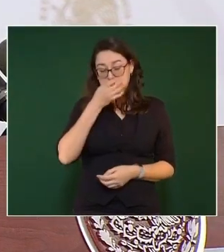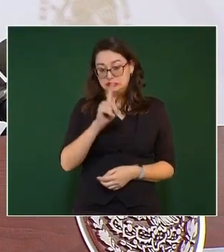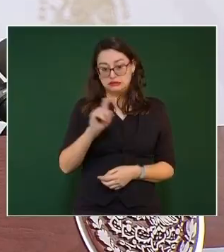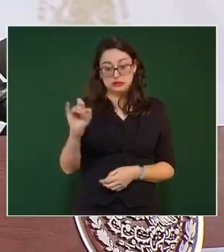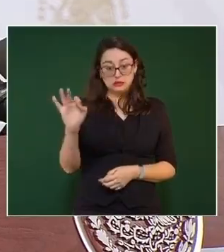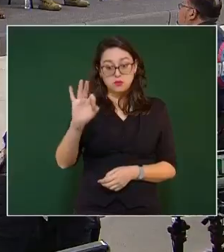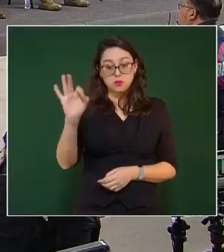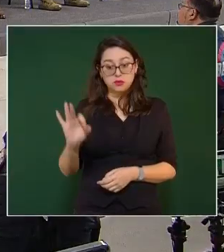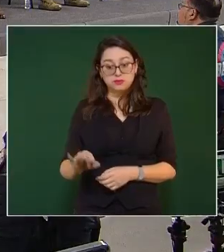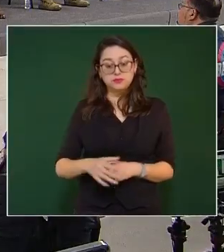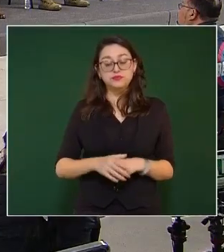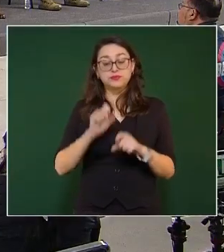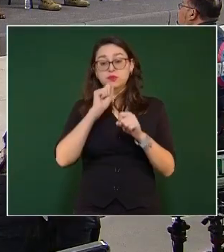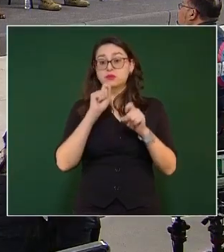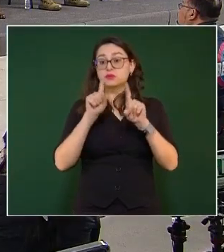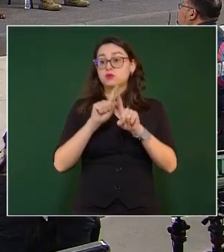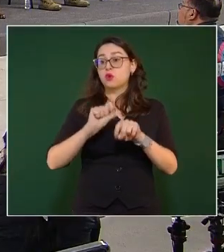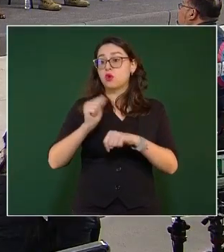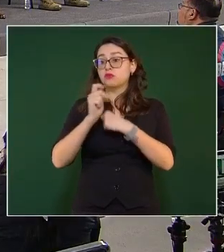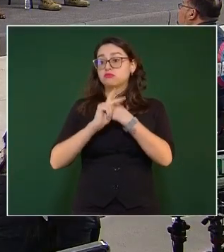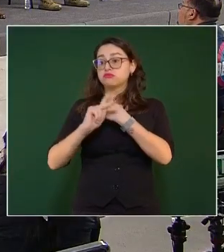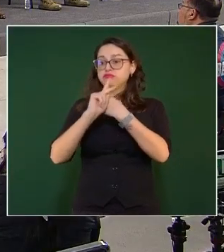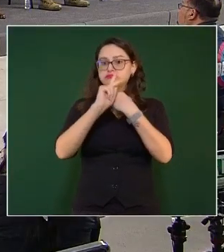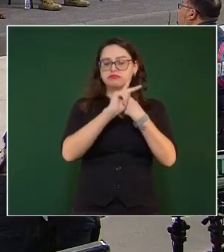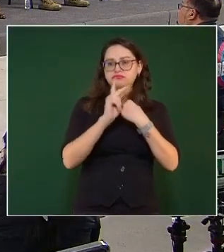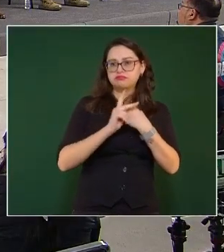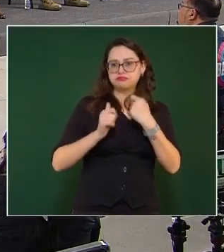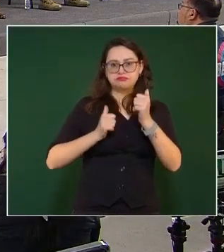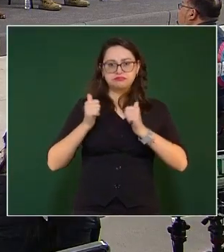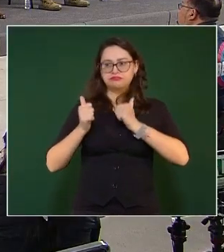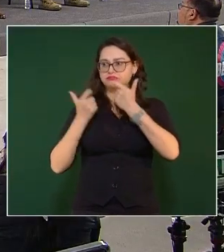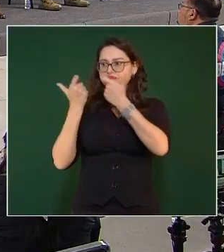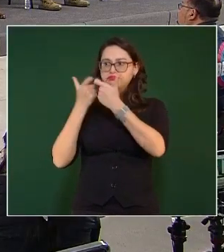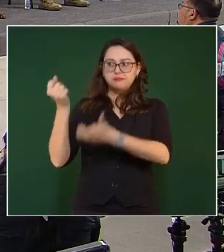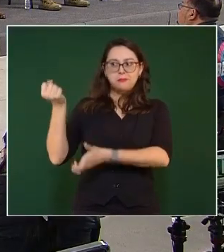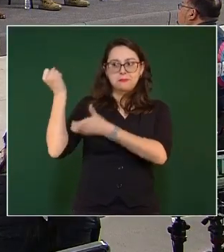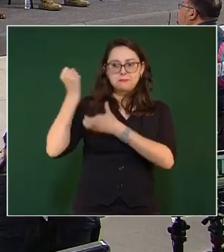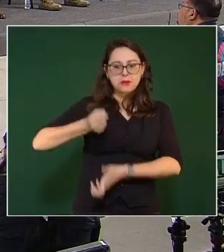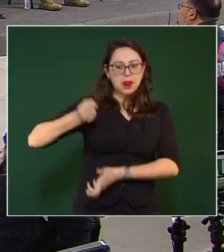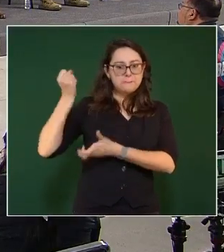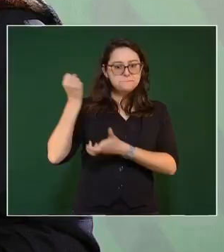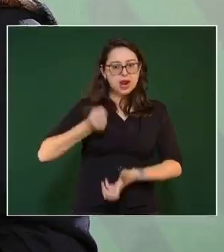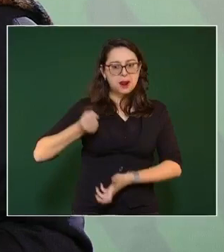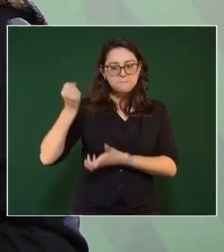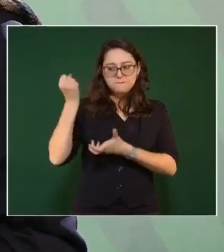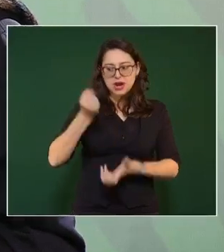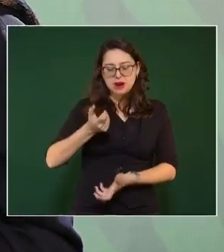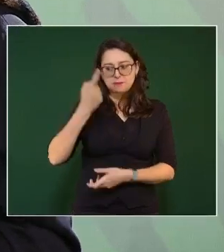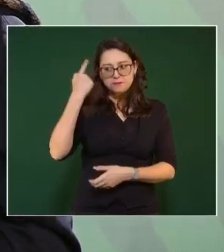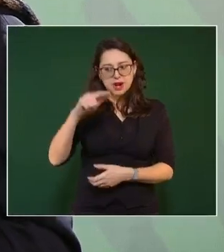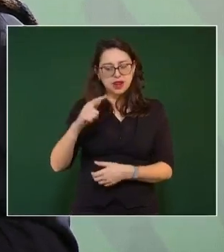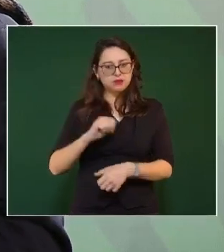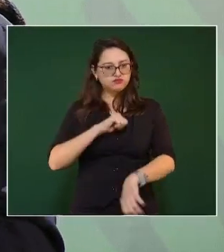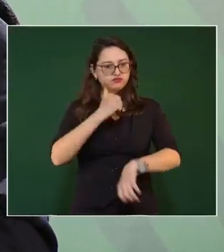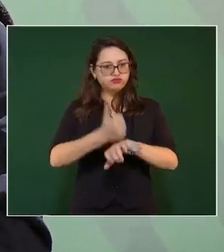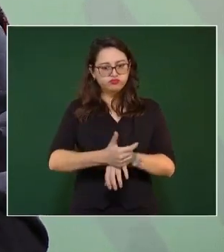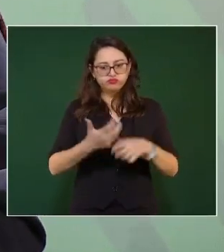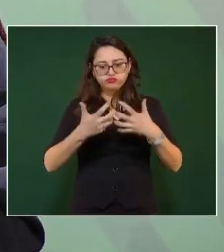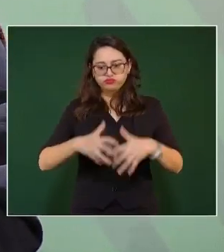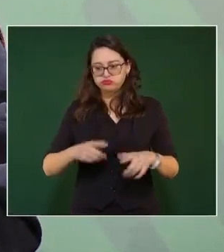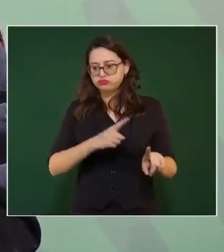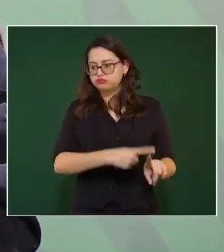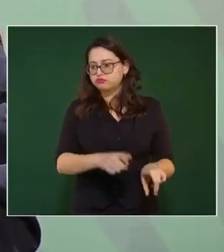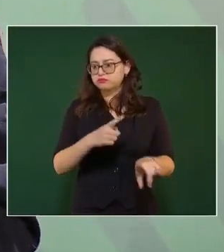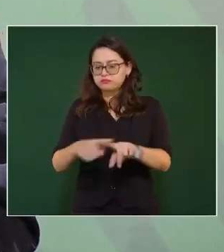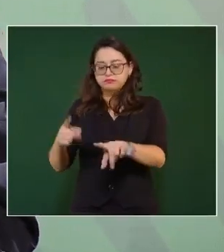Está llegando inversión extranjera como nunca, nos están apoyando mucho, no lo